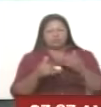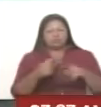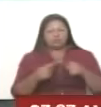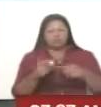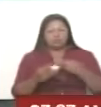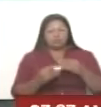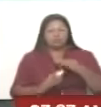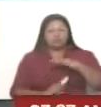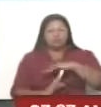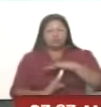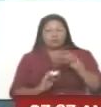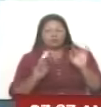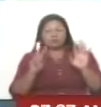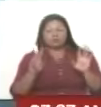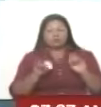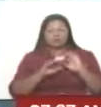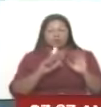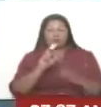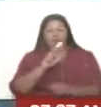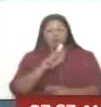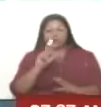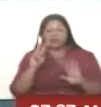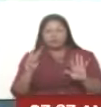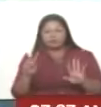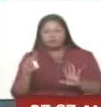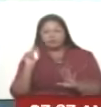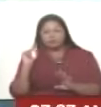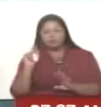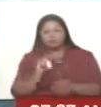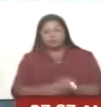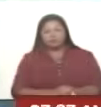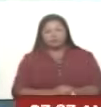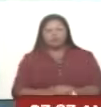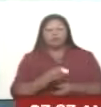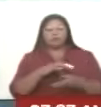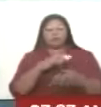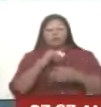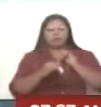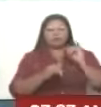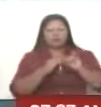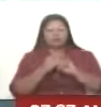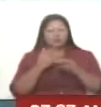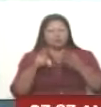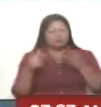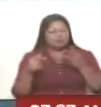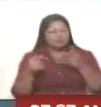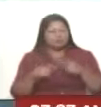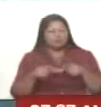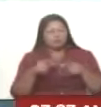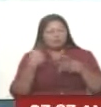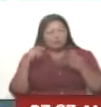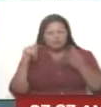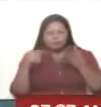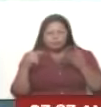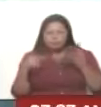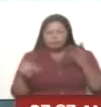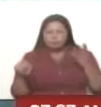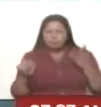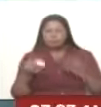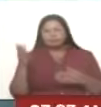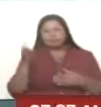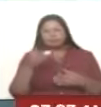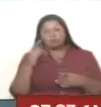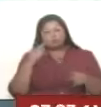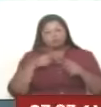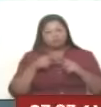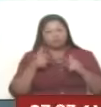hacer el corte 7 de la mañana, 37 minutos. Iba eso, el Fondo Monetario Internacional, otros organismos internacionales han dado datos, porcentajes bastante